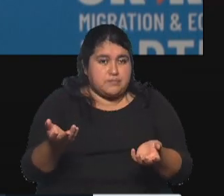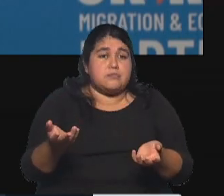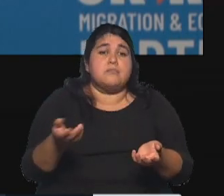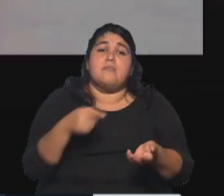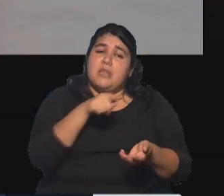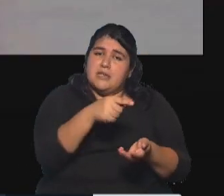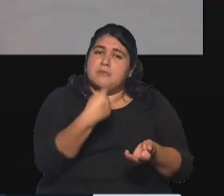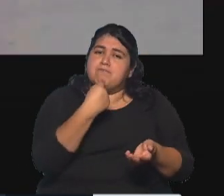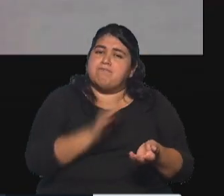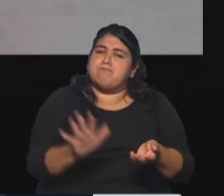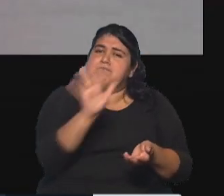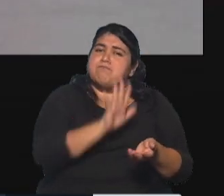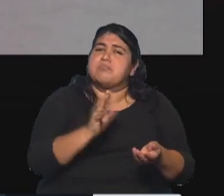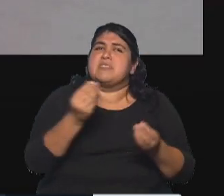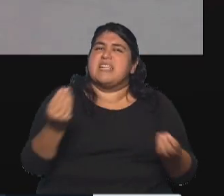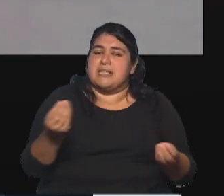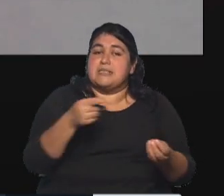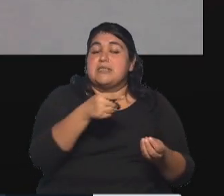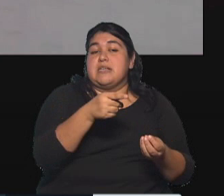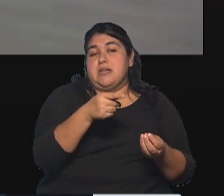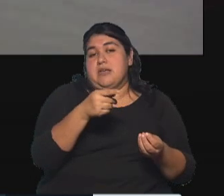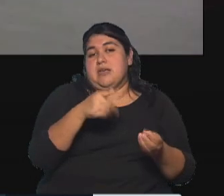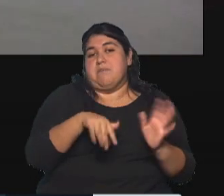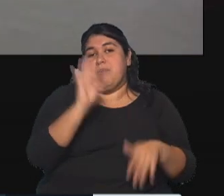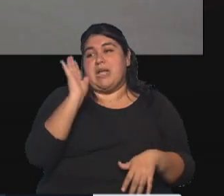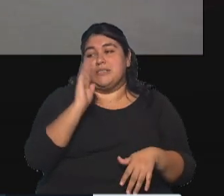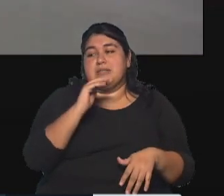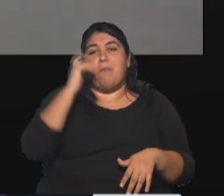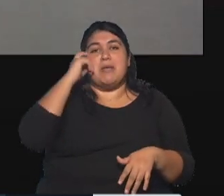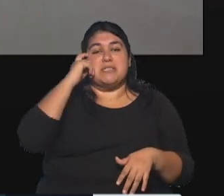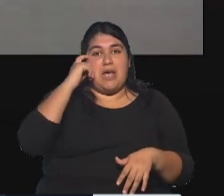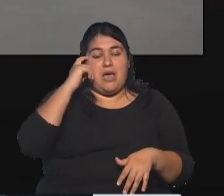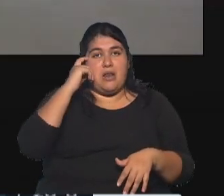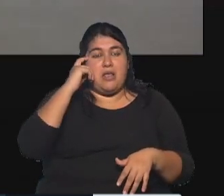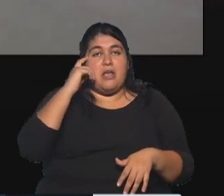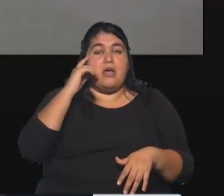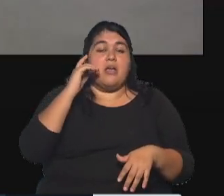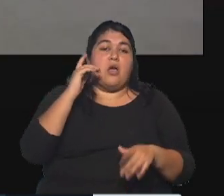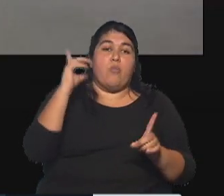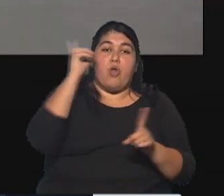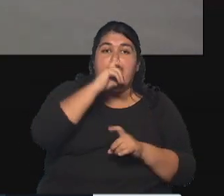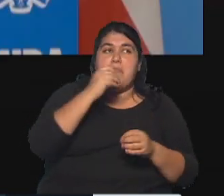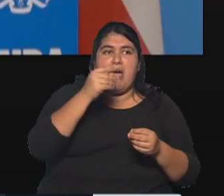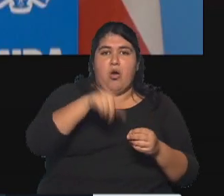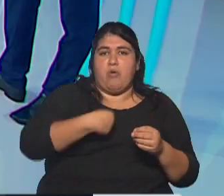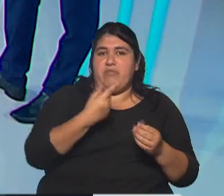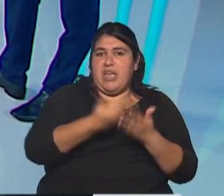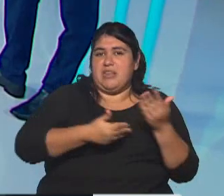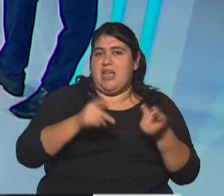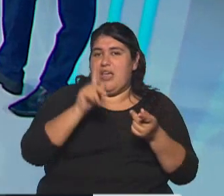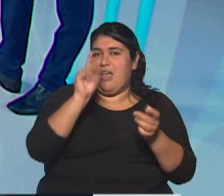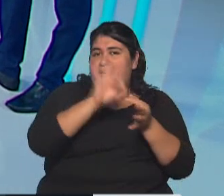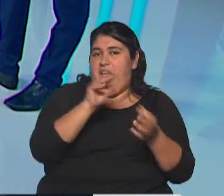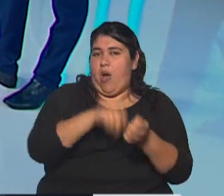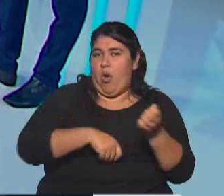está detrás, por lo menos en principio, de esta, una de las razones por las cuales, o las consecuencias de este acuerdo. Ahora, me